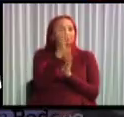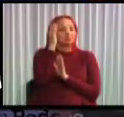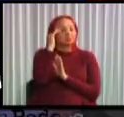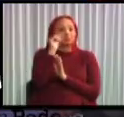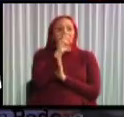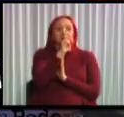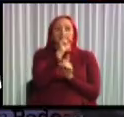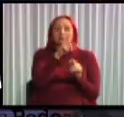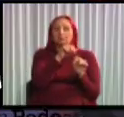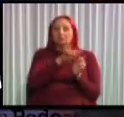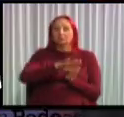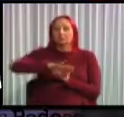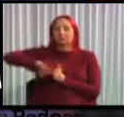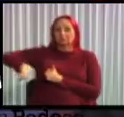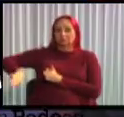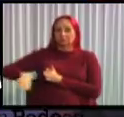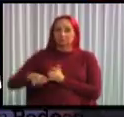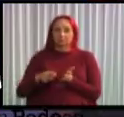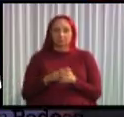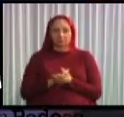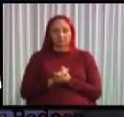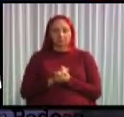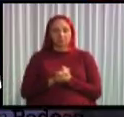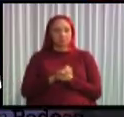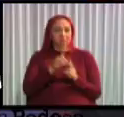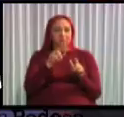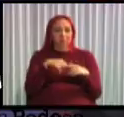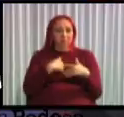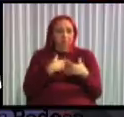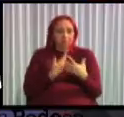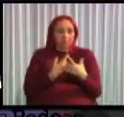tampoco los puede aislar a uno. Exactamente, no. Es lo que hay.